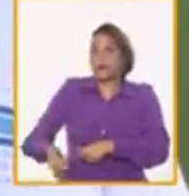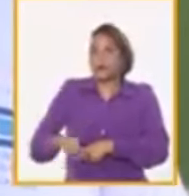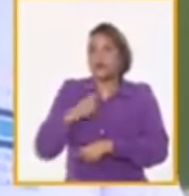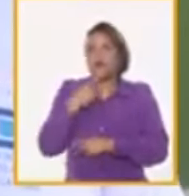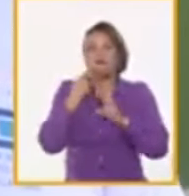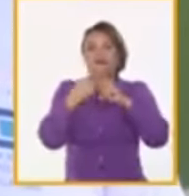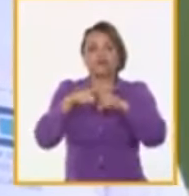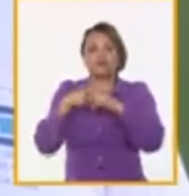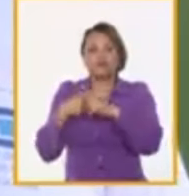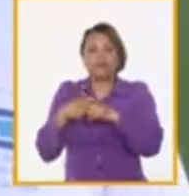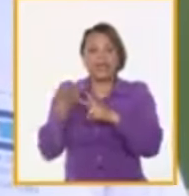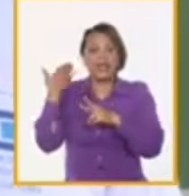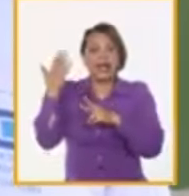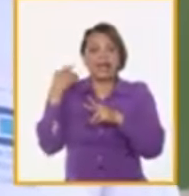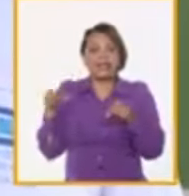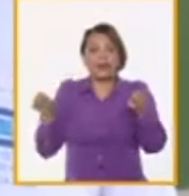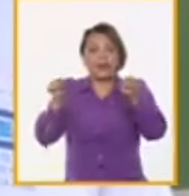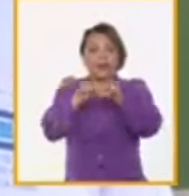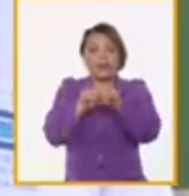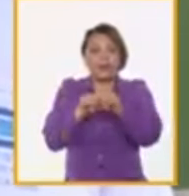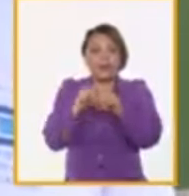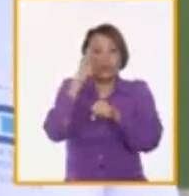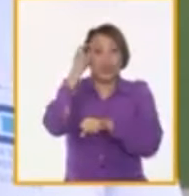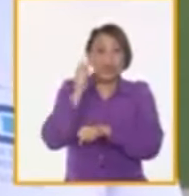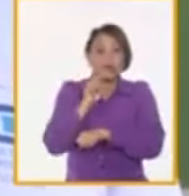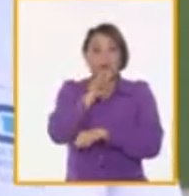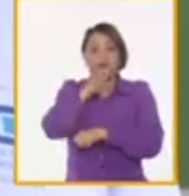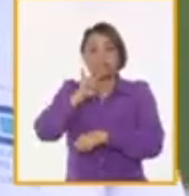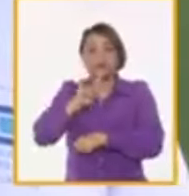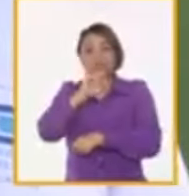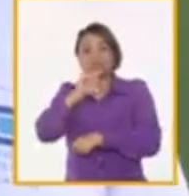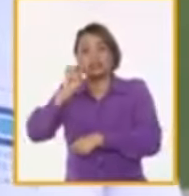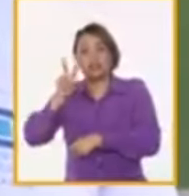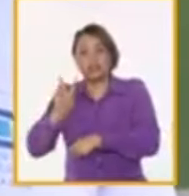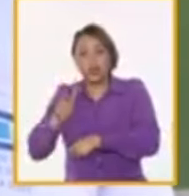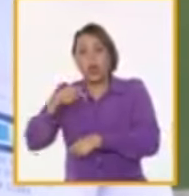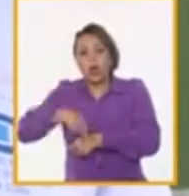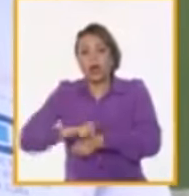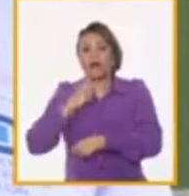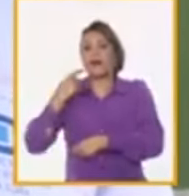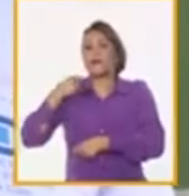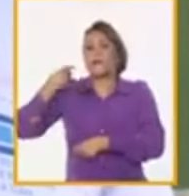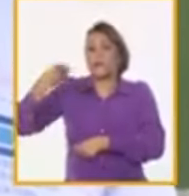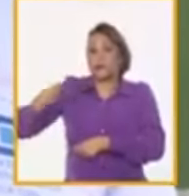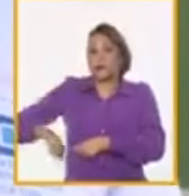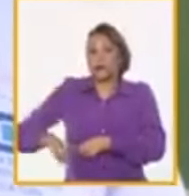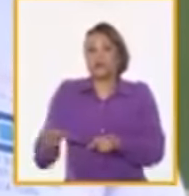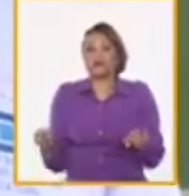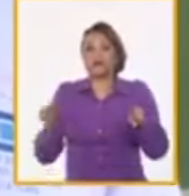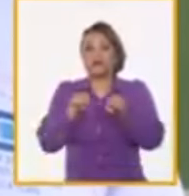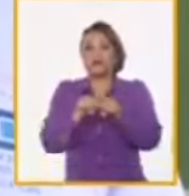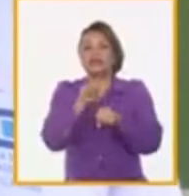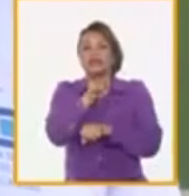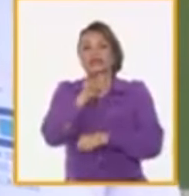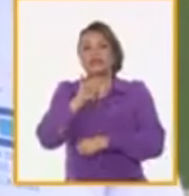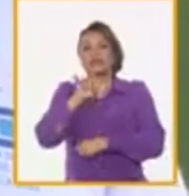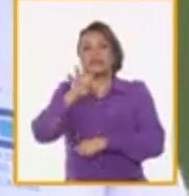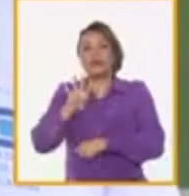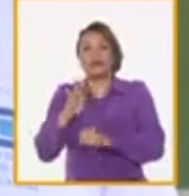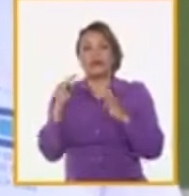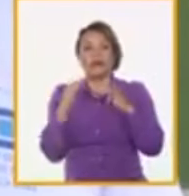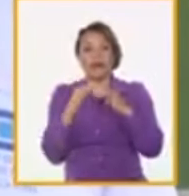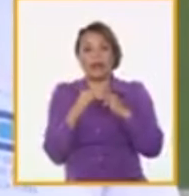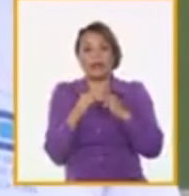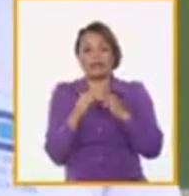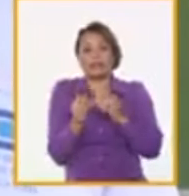las antiguas conexiones que existían desde el año 62 y aprovechamos y conectamos alrededor de 124 viviendas, que estamos en alrededor